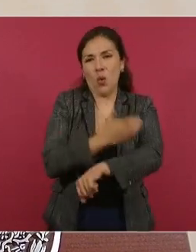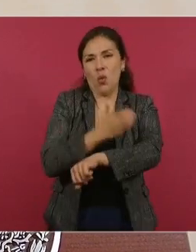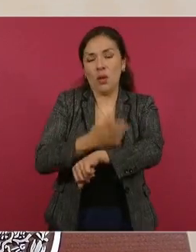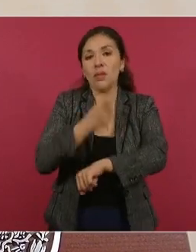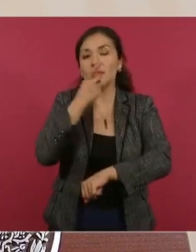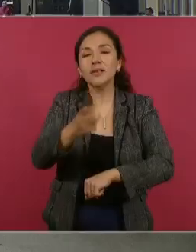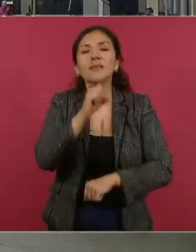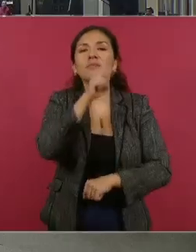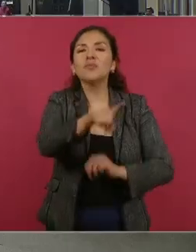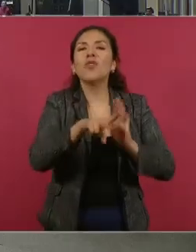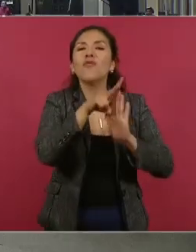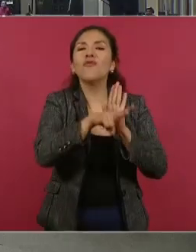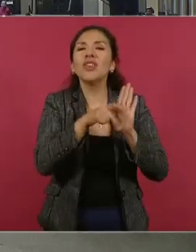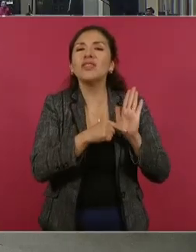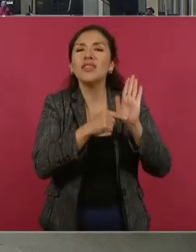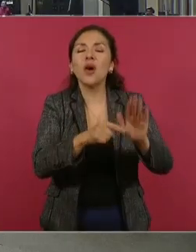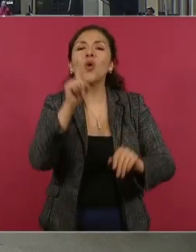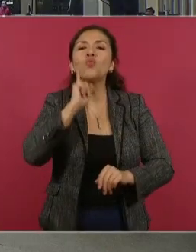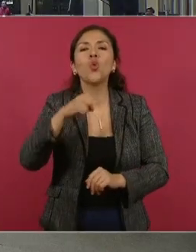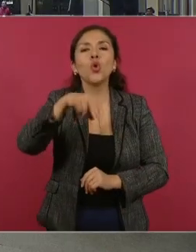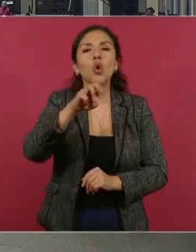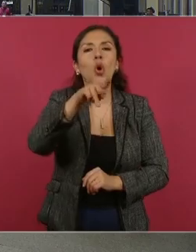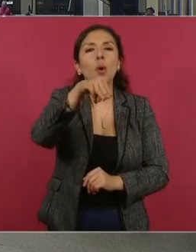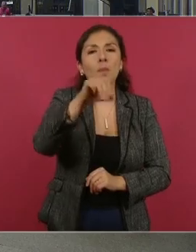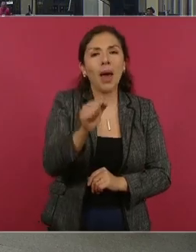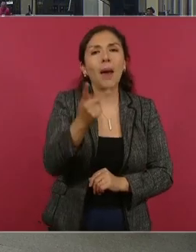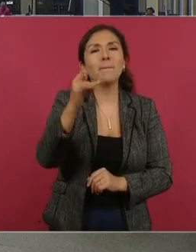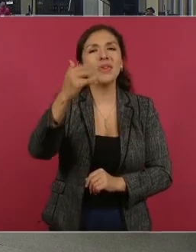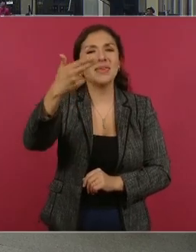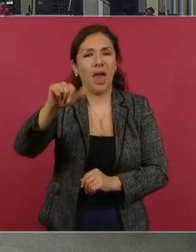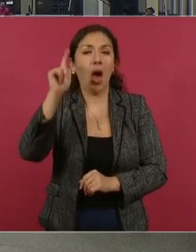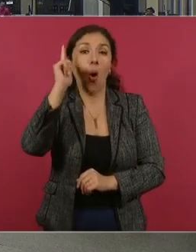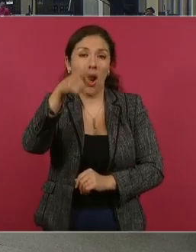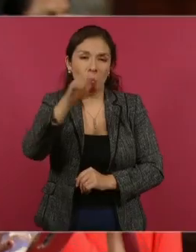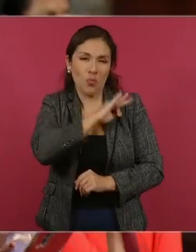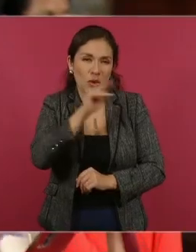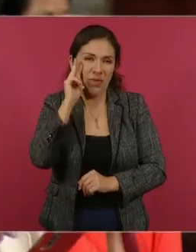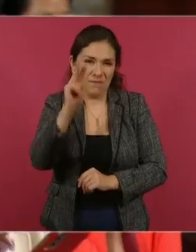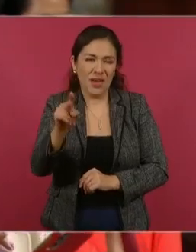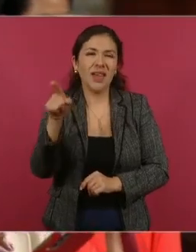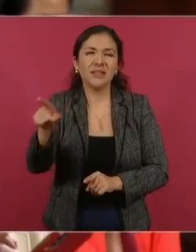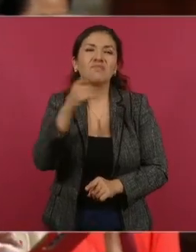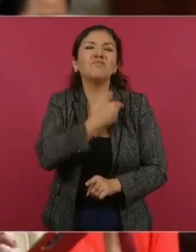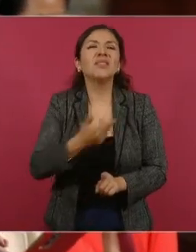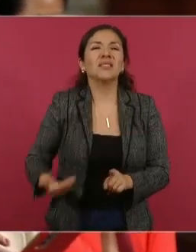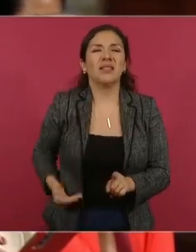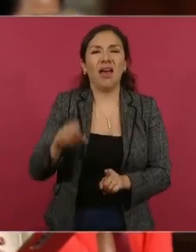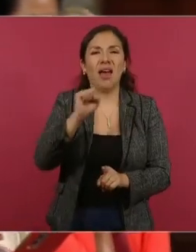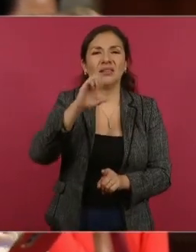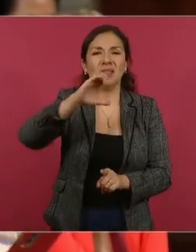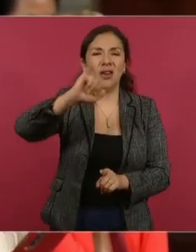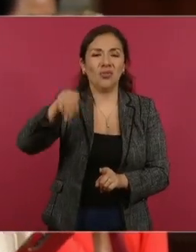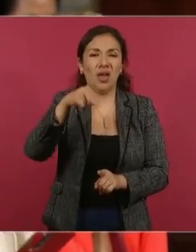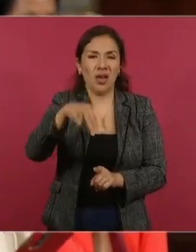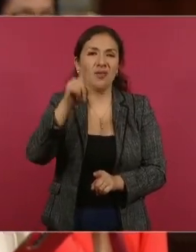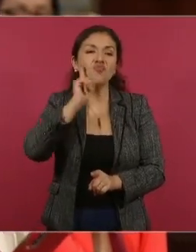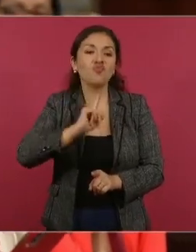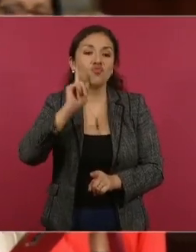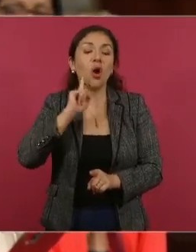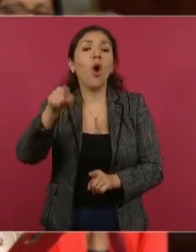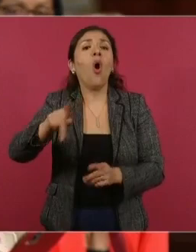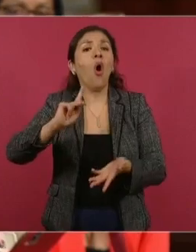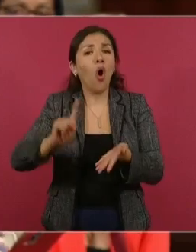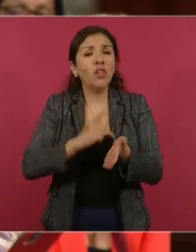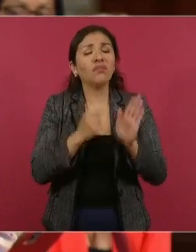de este video que salió de Norma Piña, ojalá tenga oportunidad de verlo, la presidenta de la Suprema Corte de Justicia de la Nación, pues vuelve